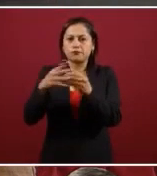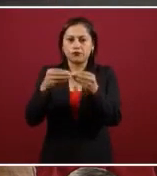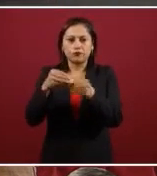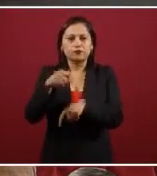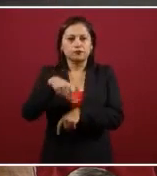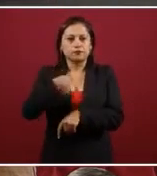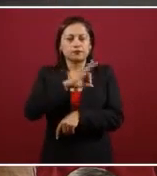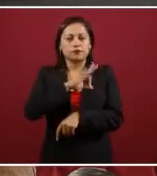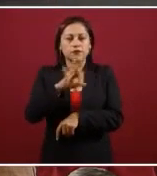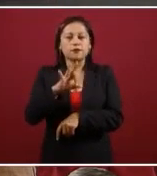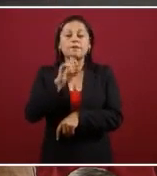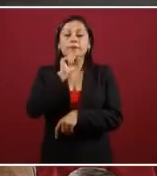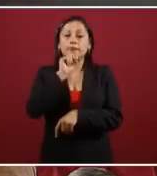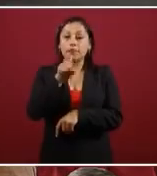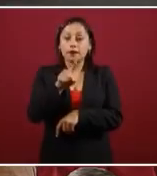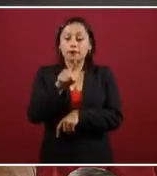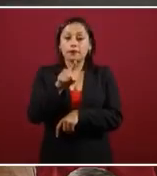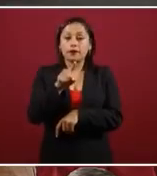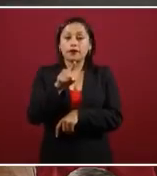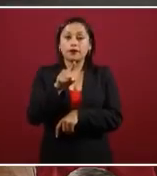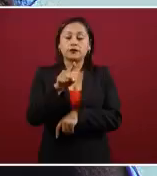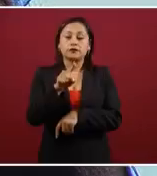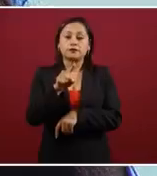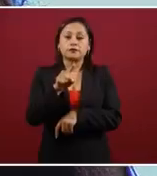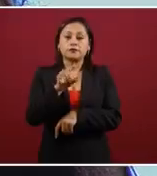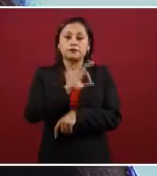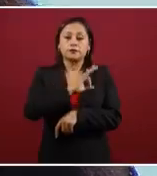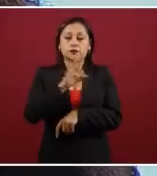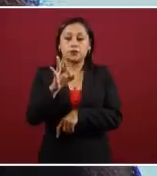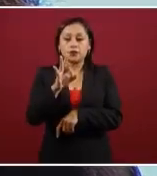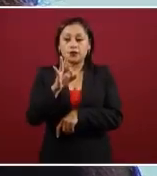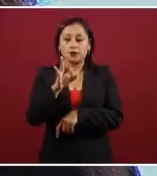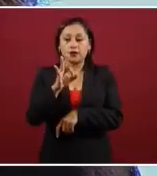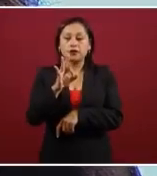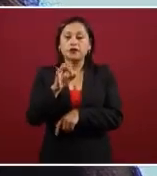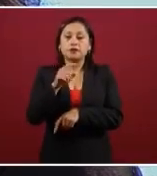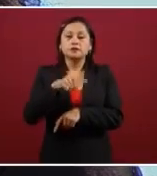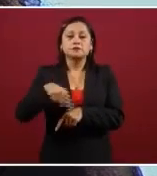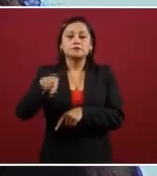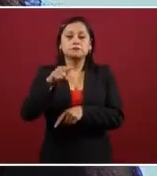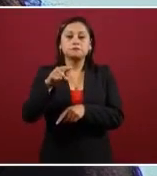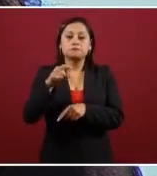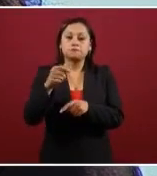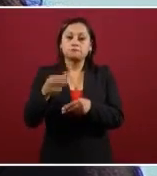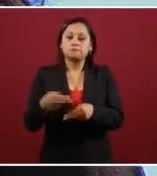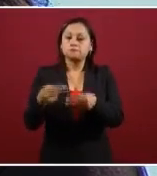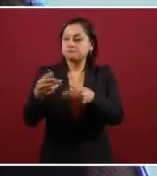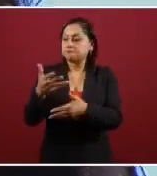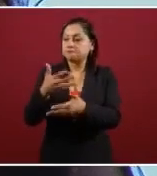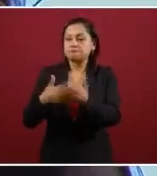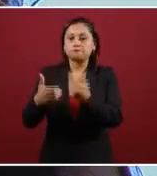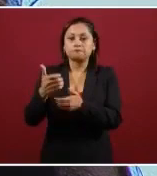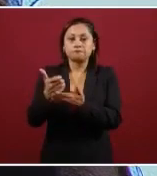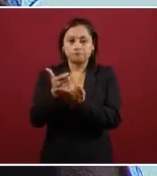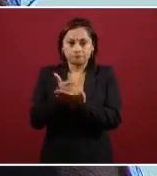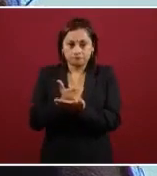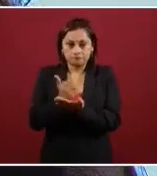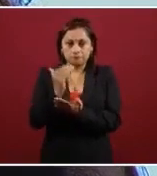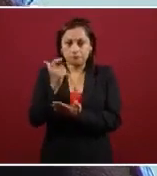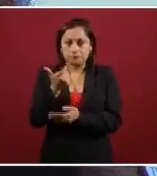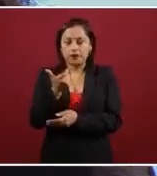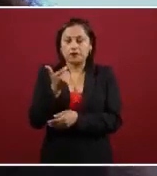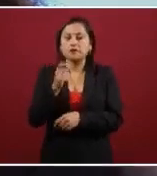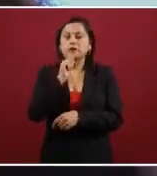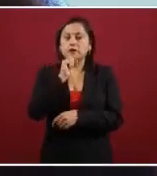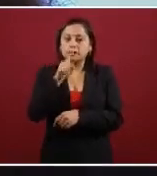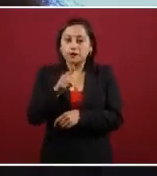costos al tener cooperativas de consumo. Y inclusión financiera real con cooperativas de